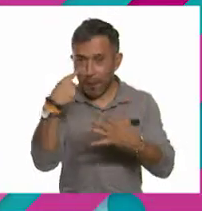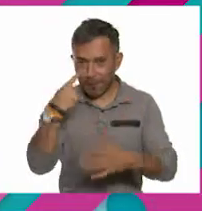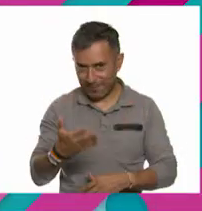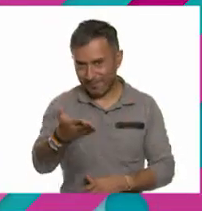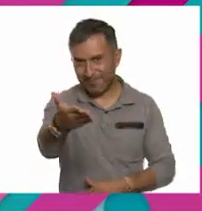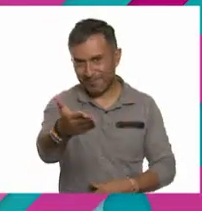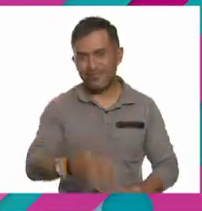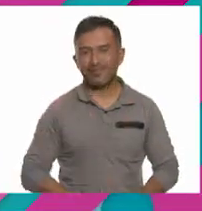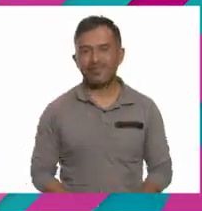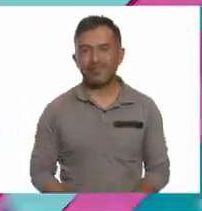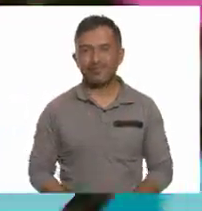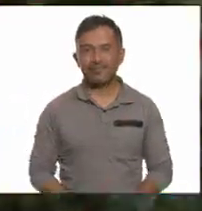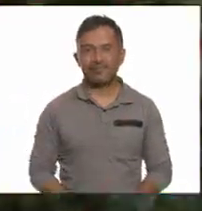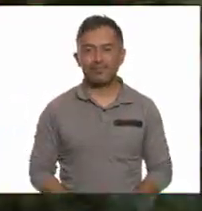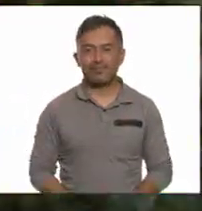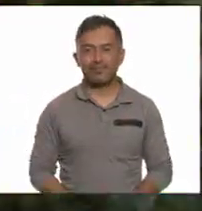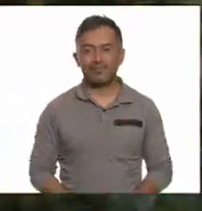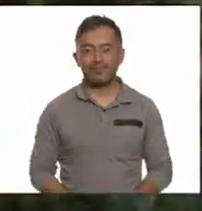Ay, por aquí.